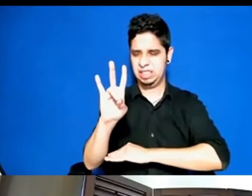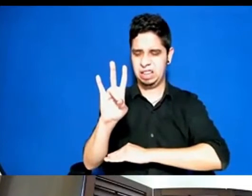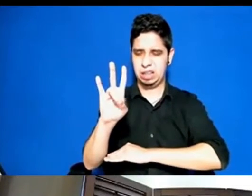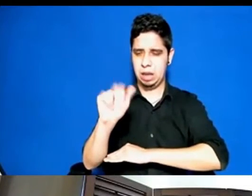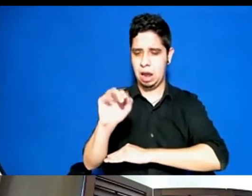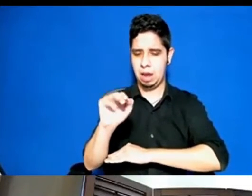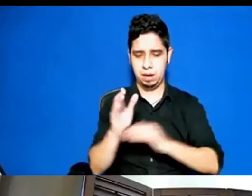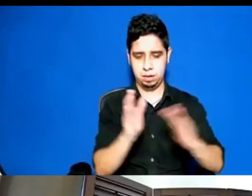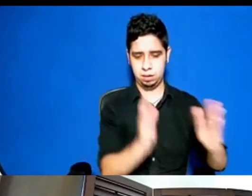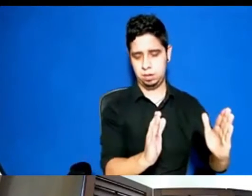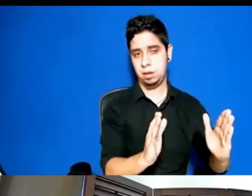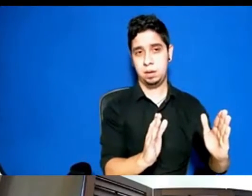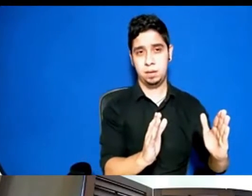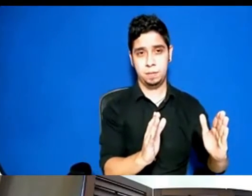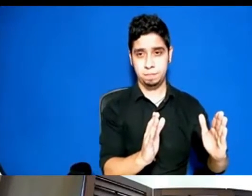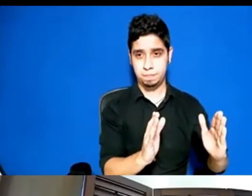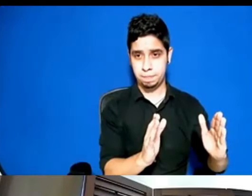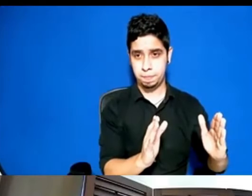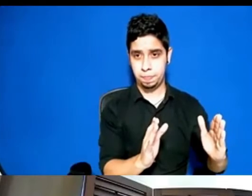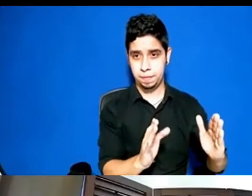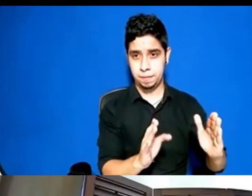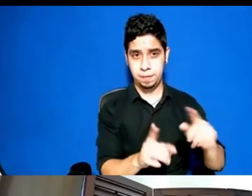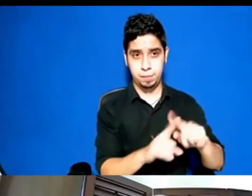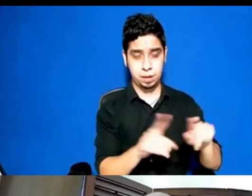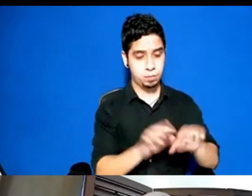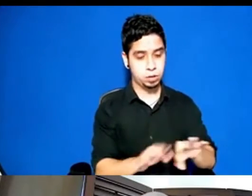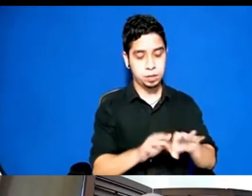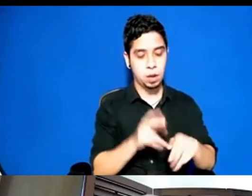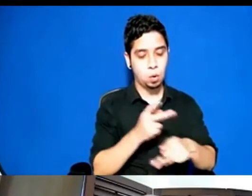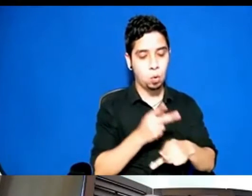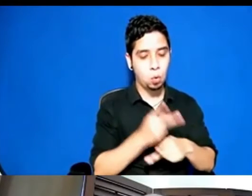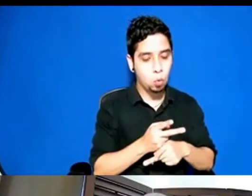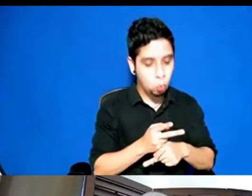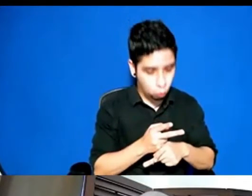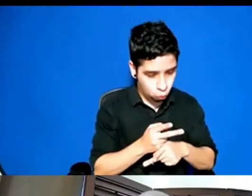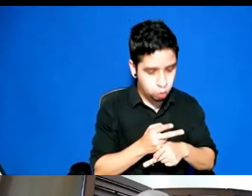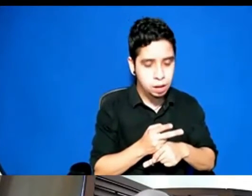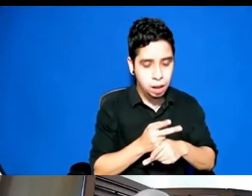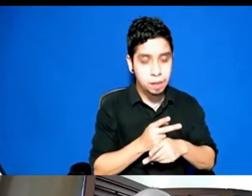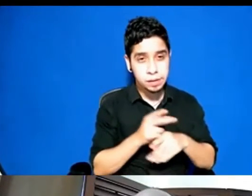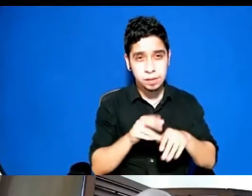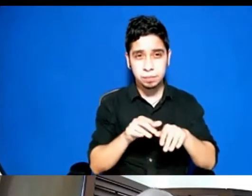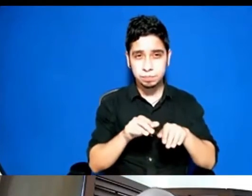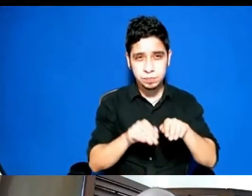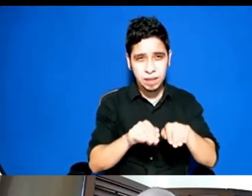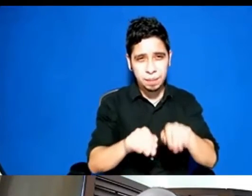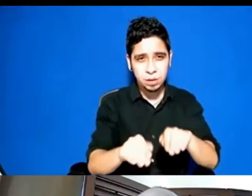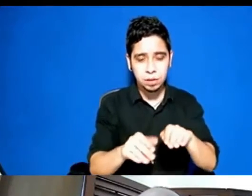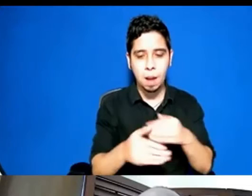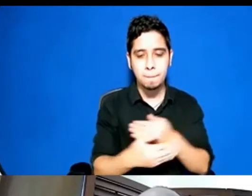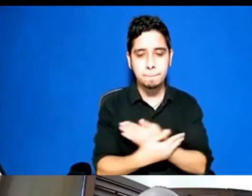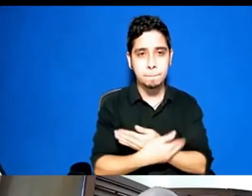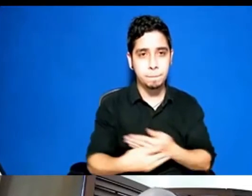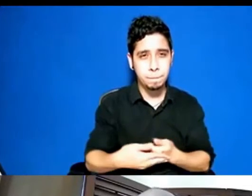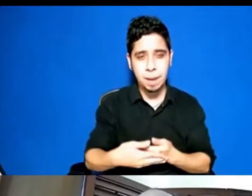las huellas no se borren con los vehículos, tanto de limpieza, pues, de